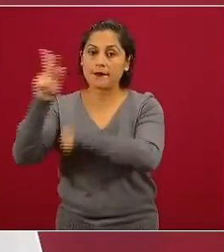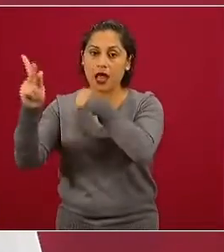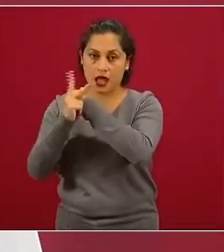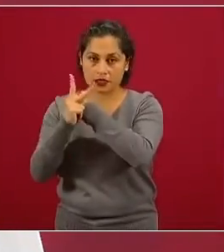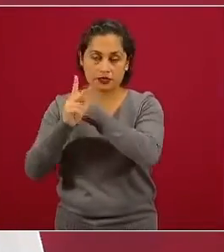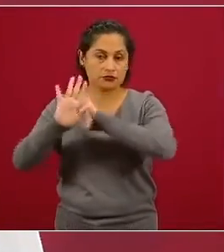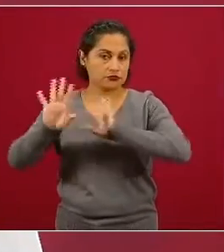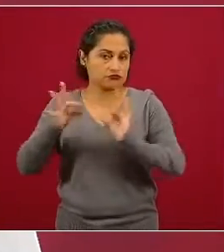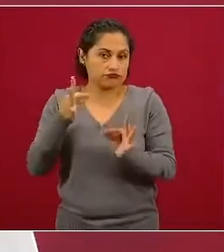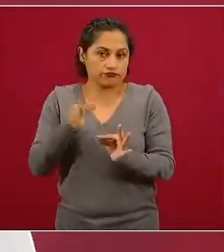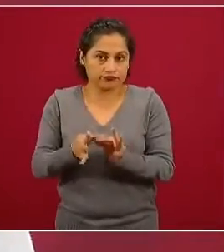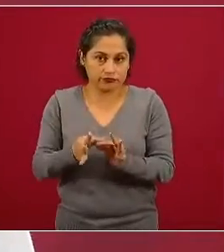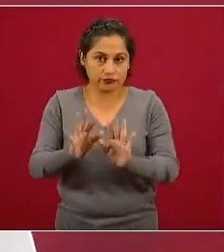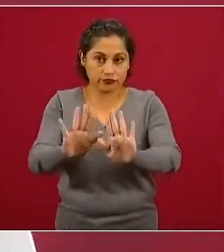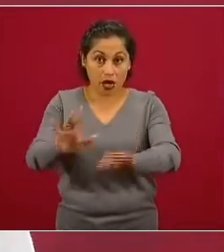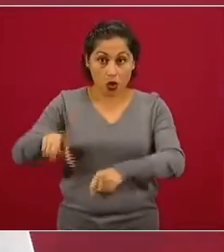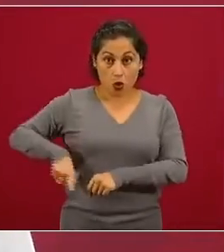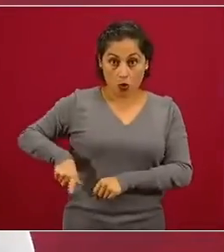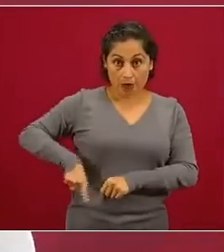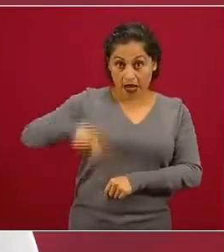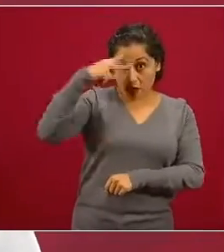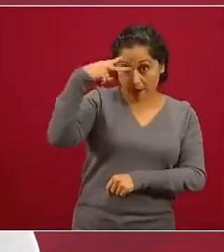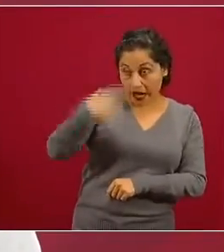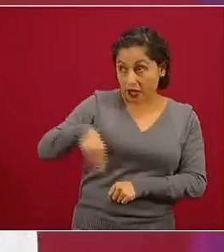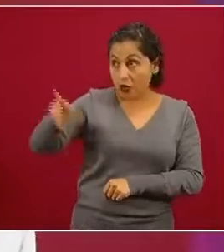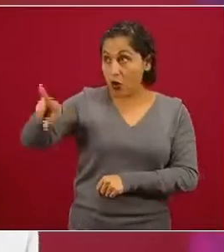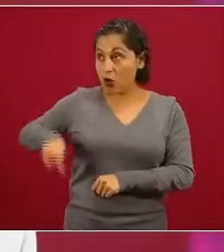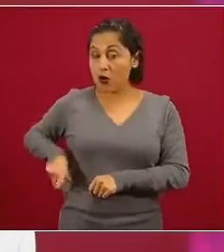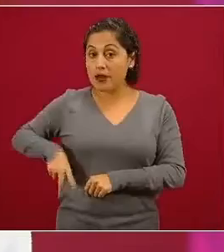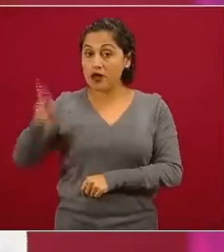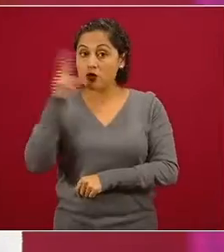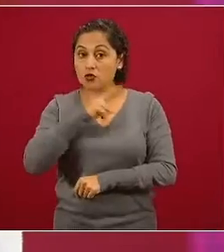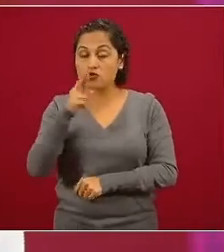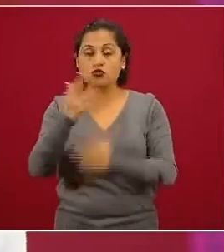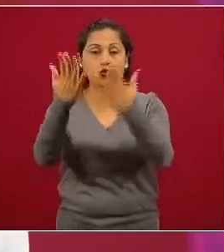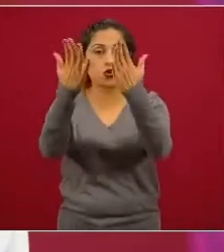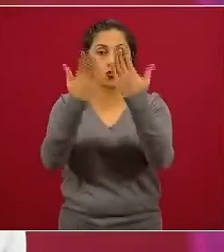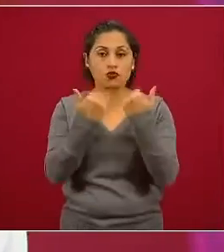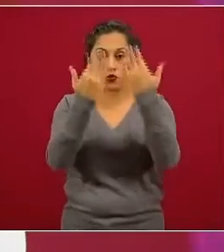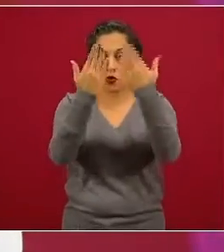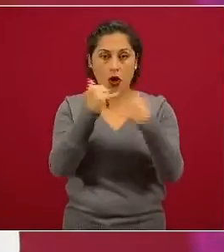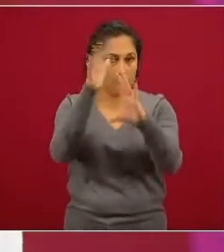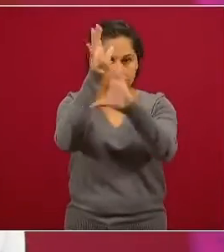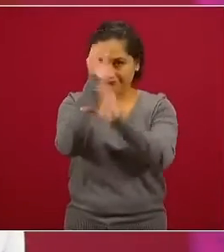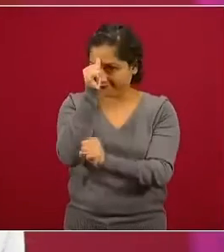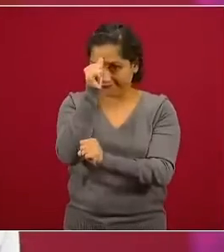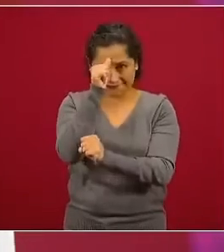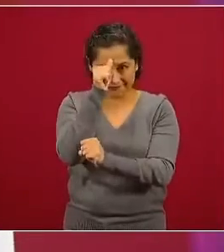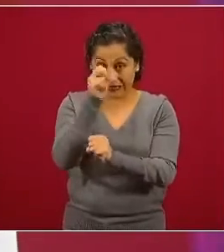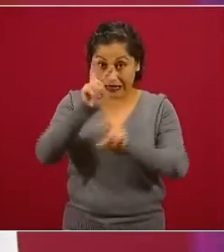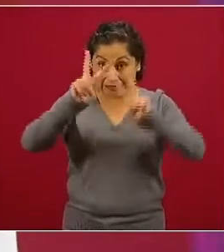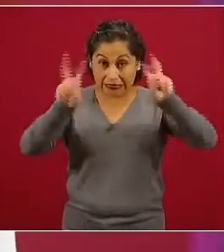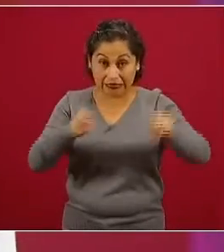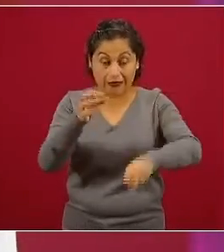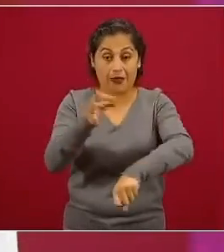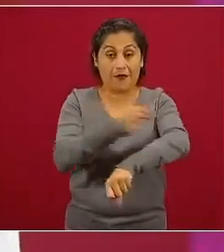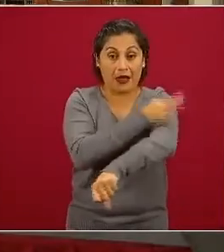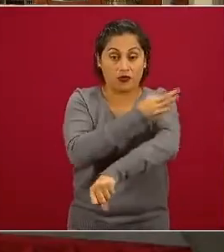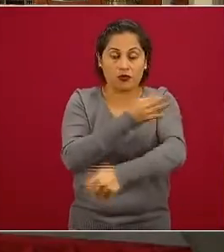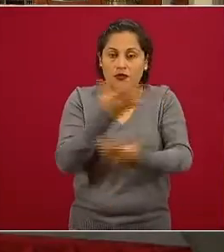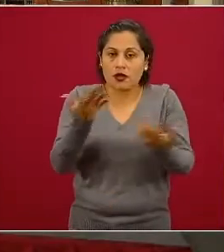ocurrido, que es que el gobierno ruso está en conversaciones y potenciales acuerdos que aún no son